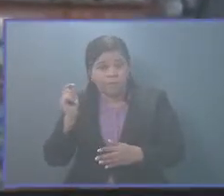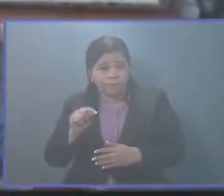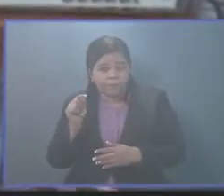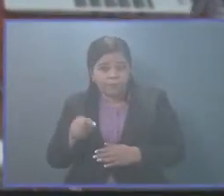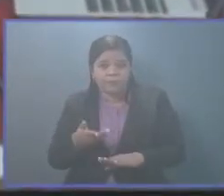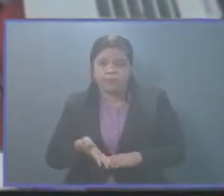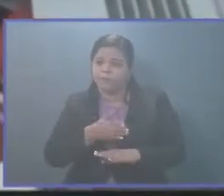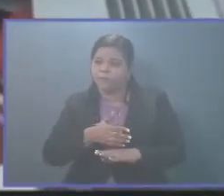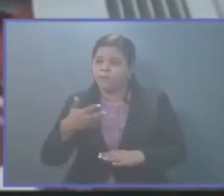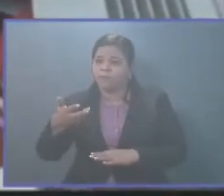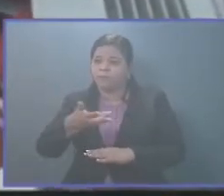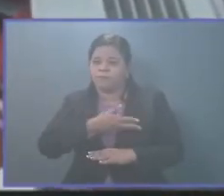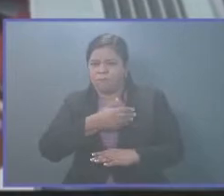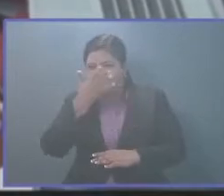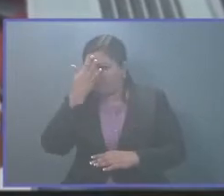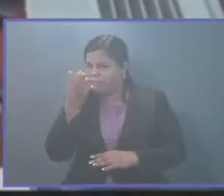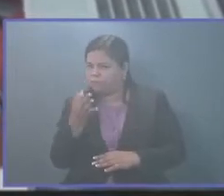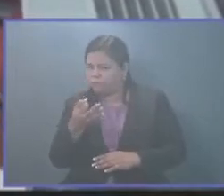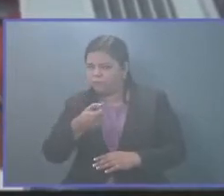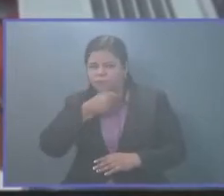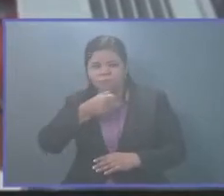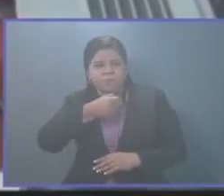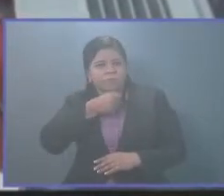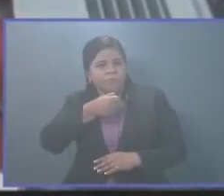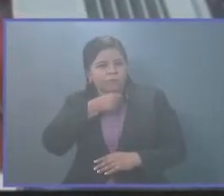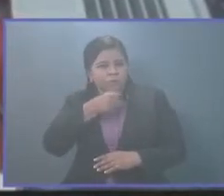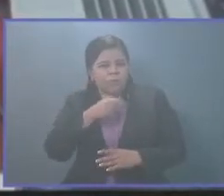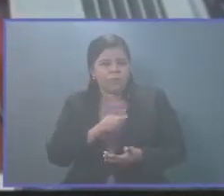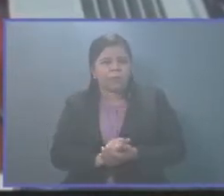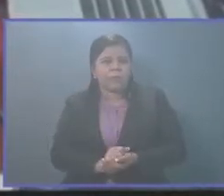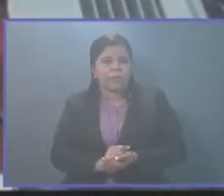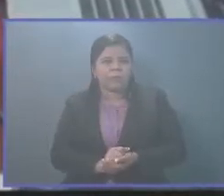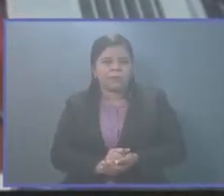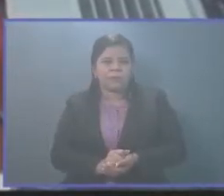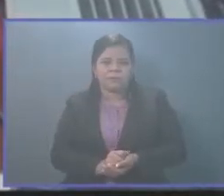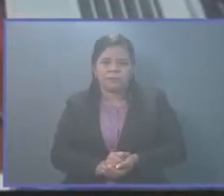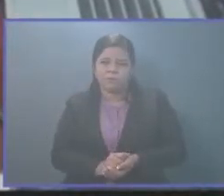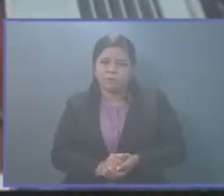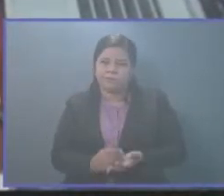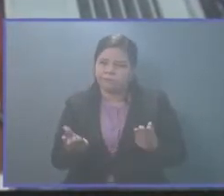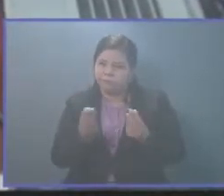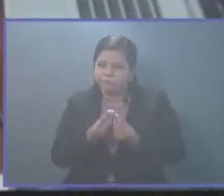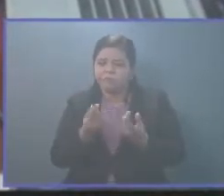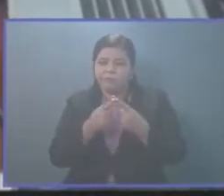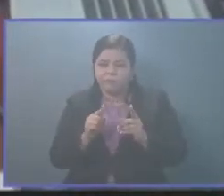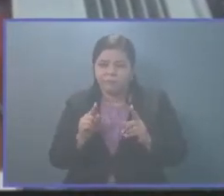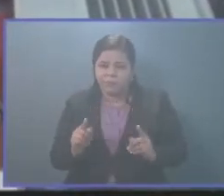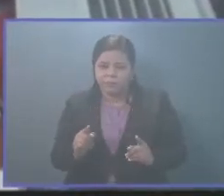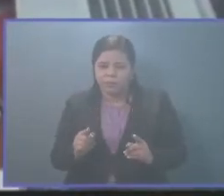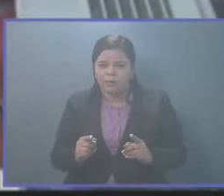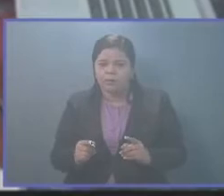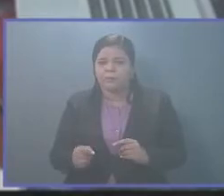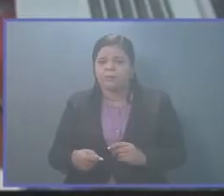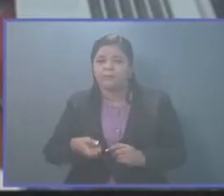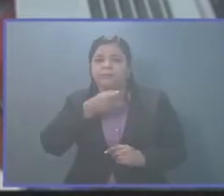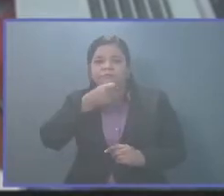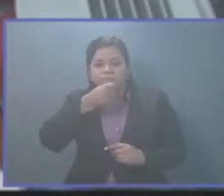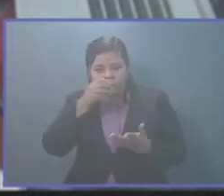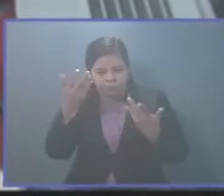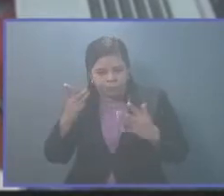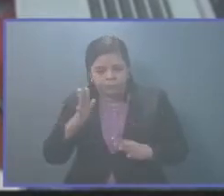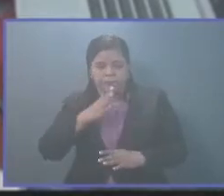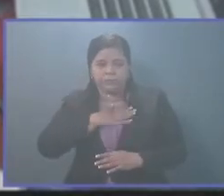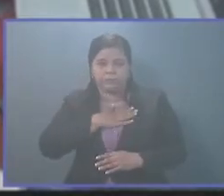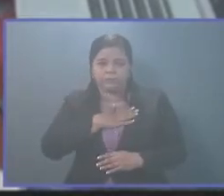nosotros nos parece que es una información que es muy poco detallada, es la información que se tiene. Yo creo que acá es